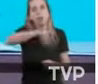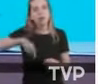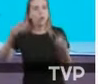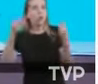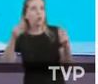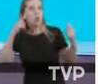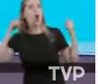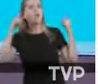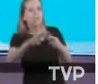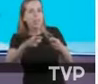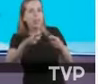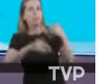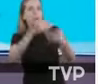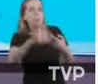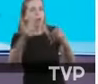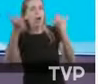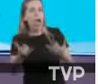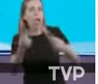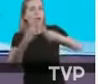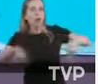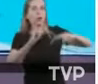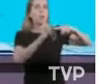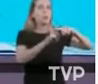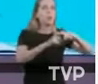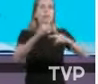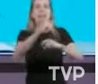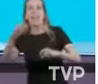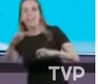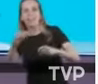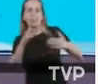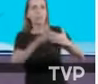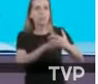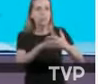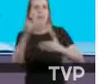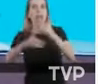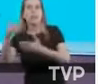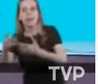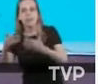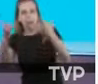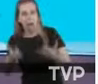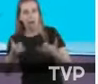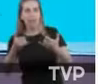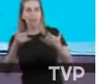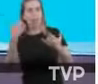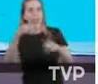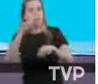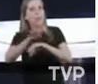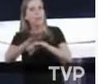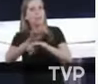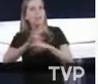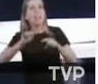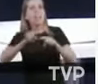las dificultades, dónde están los avances. Tiene el sentido real de que esto sea una política de Estado que asumamos entre